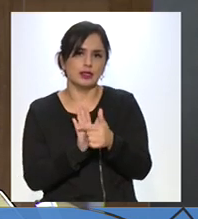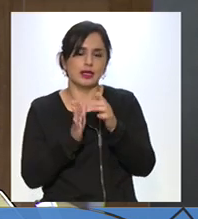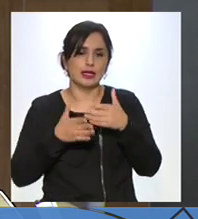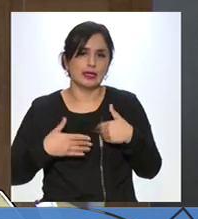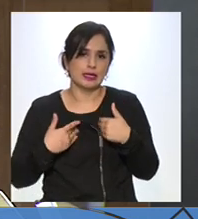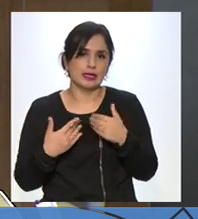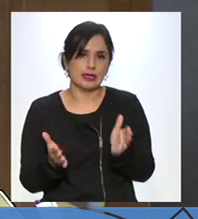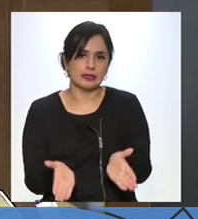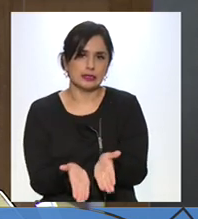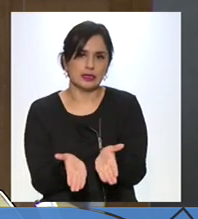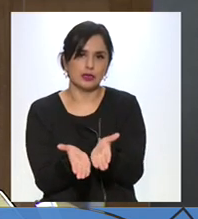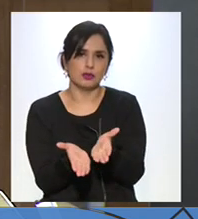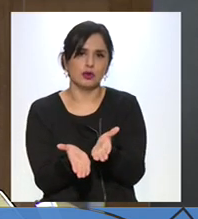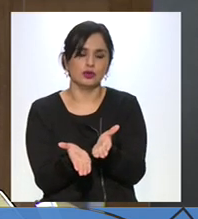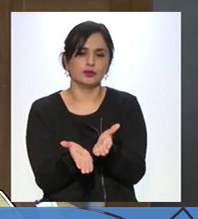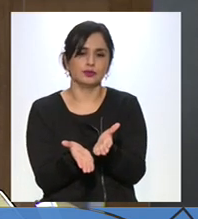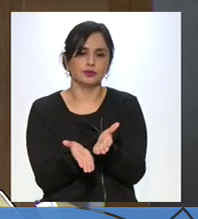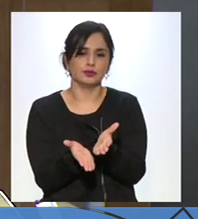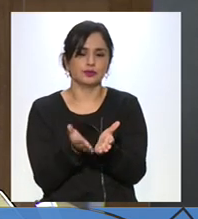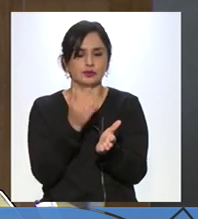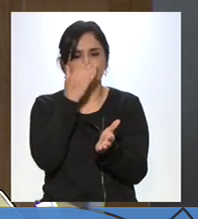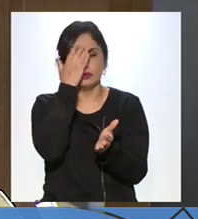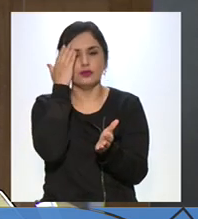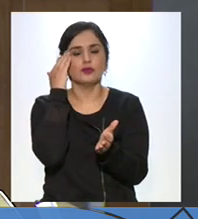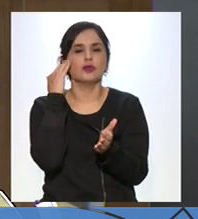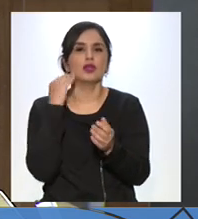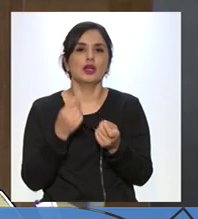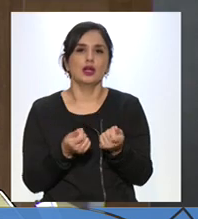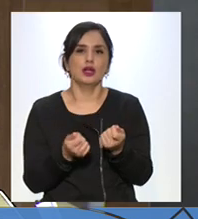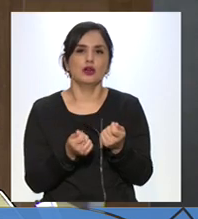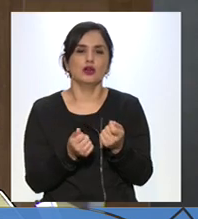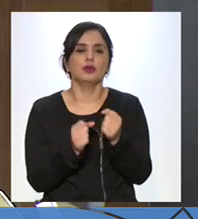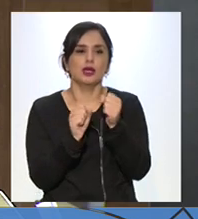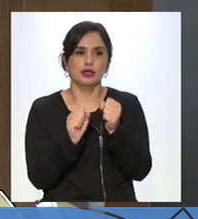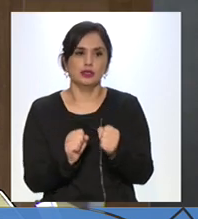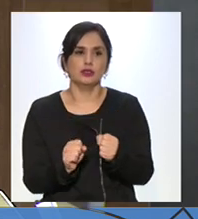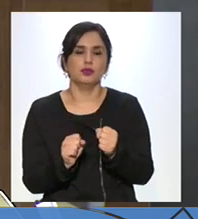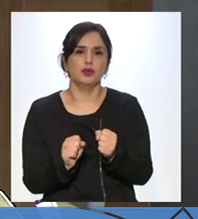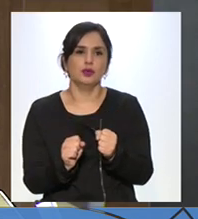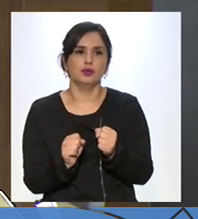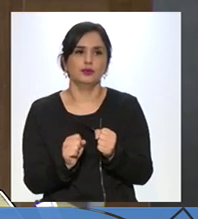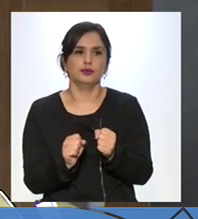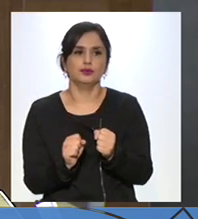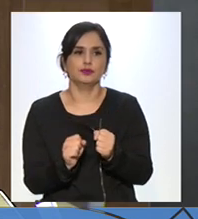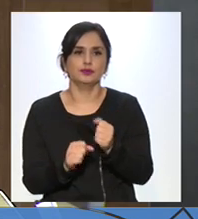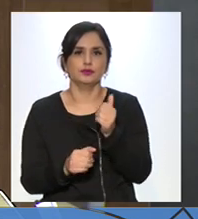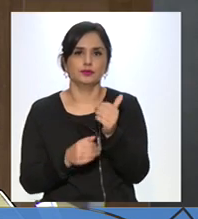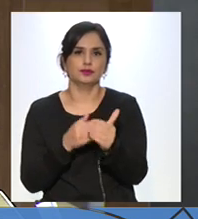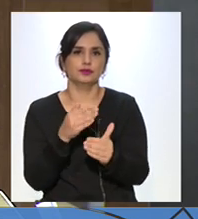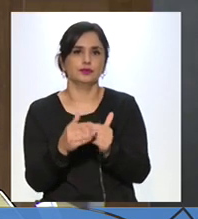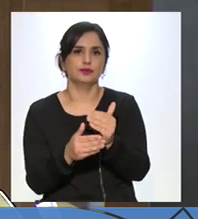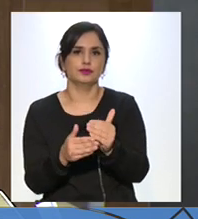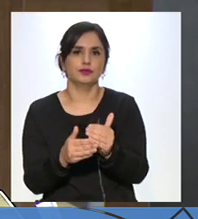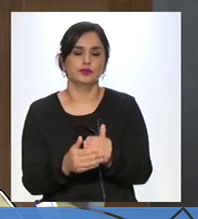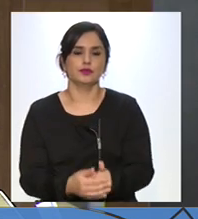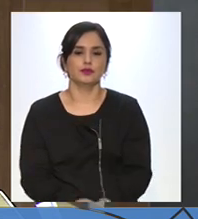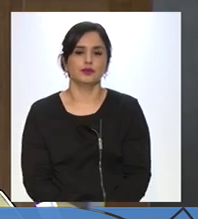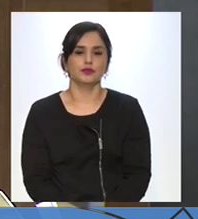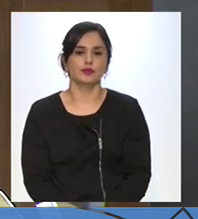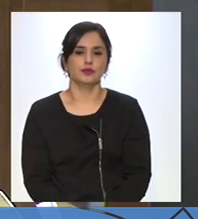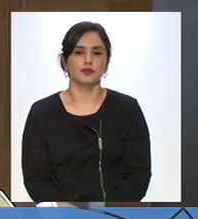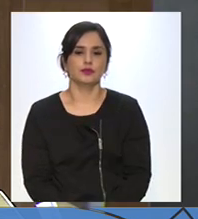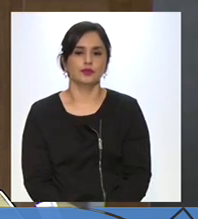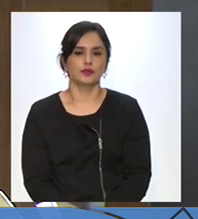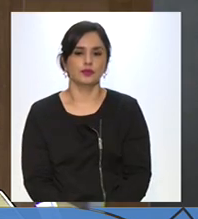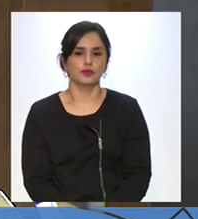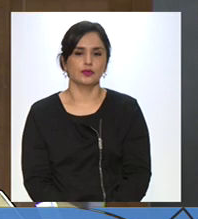estímulos y alguna sanidad que tenía la economía ha podido salir adelante en escenario que no ha sido común. Hay otros que no han podido